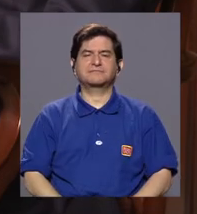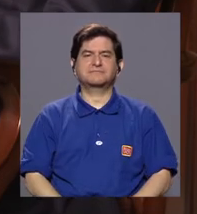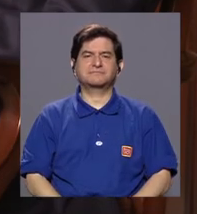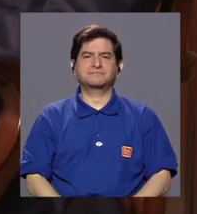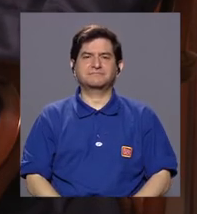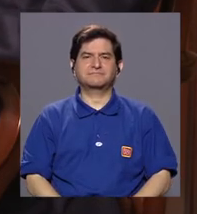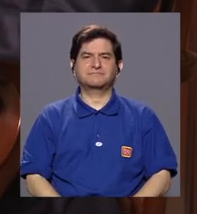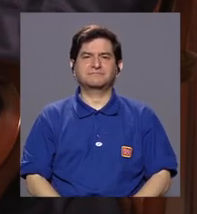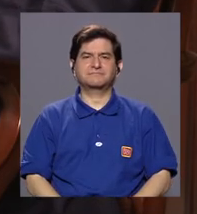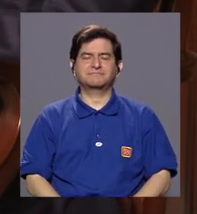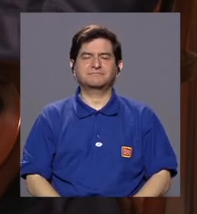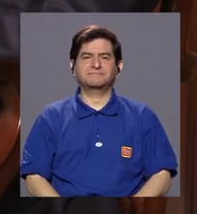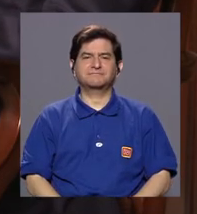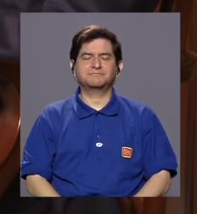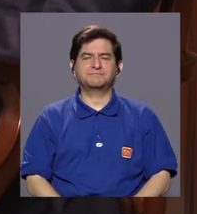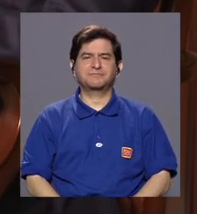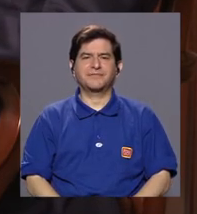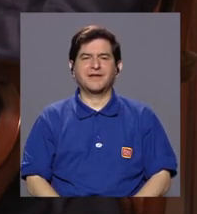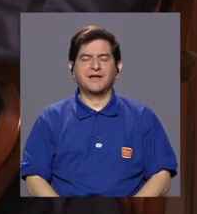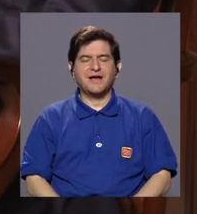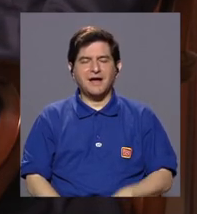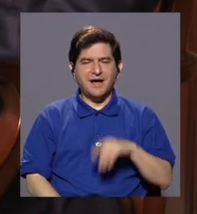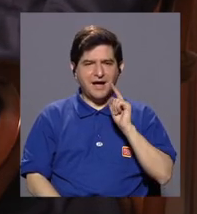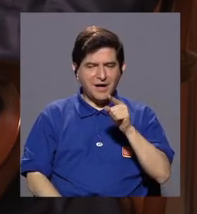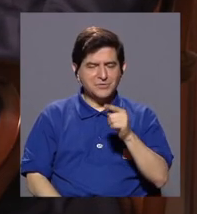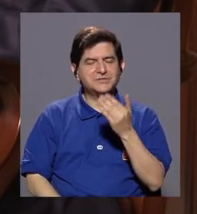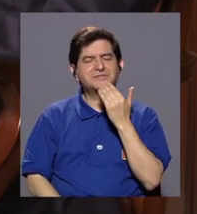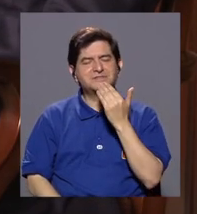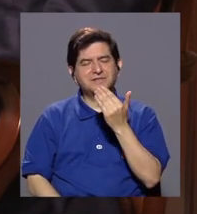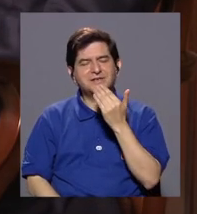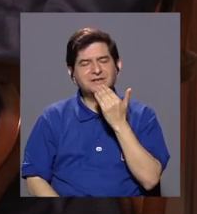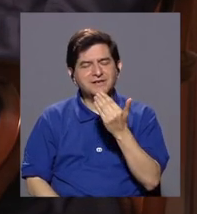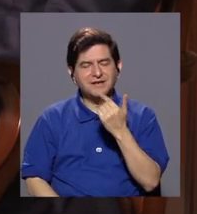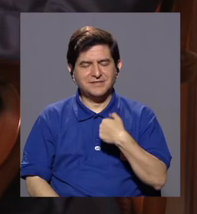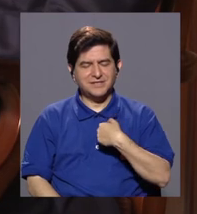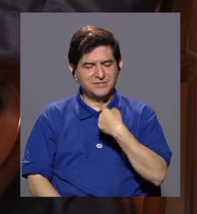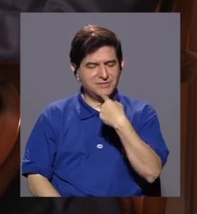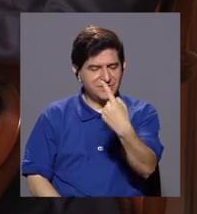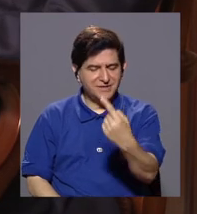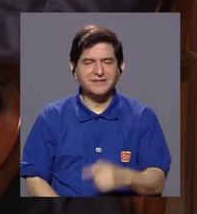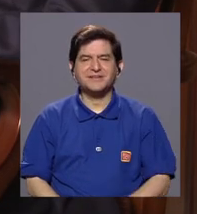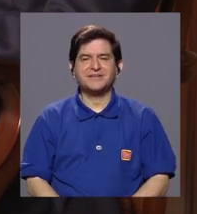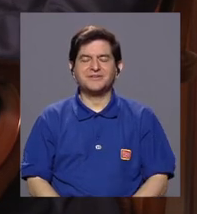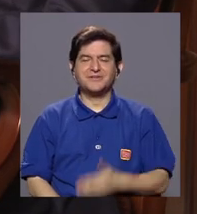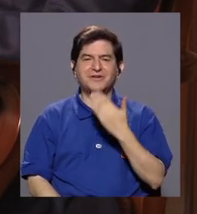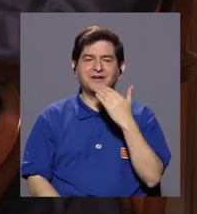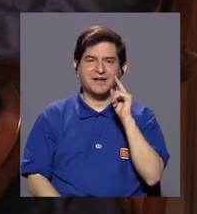valiente. No, todo lo contrario, don Henning, el agradecido soy yo.